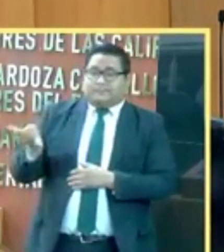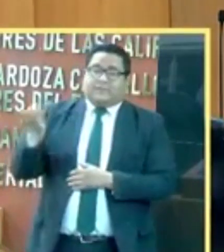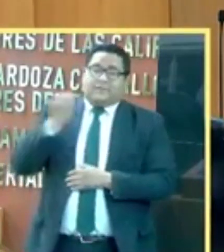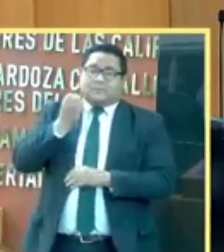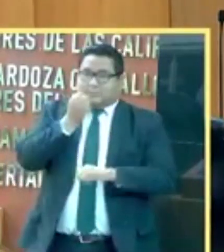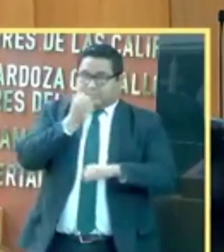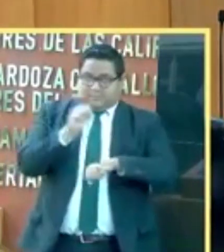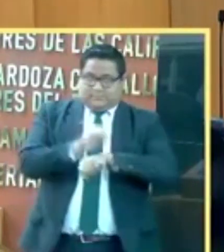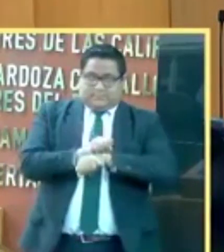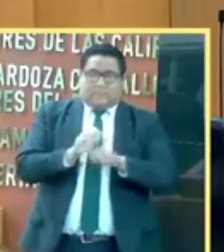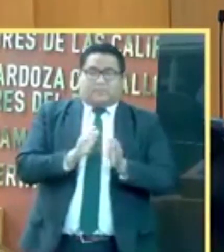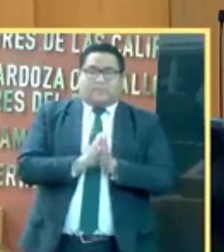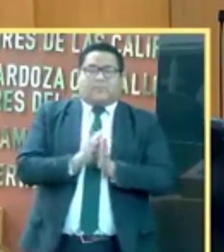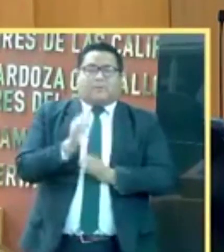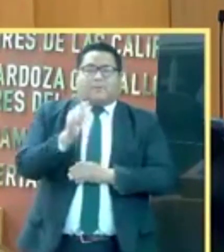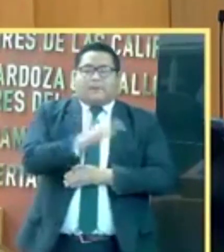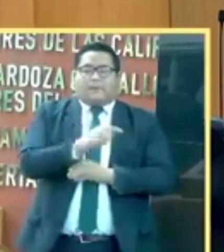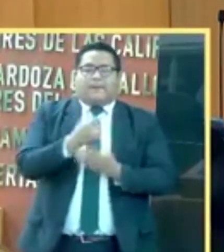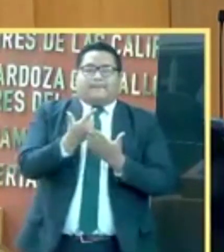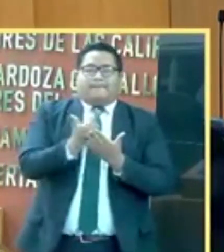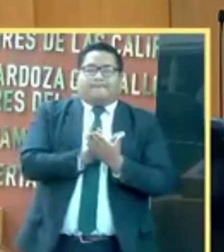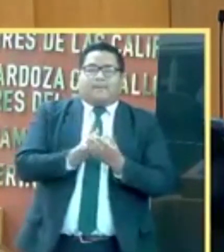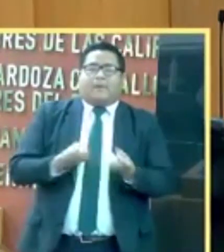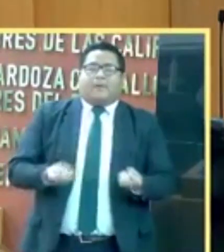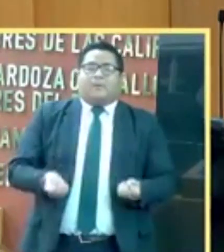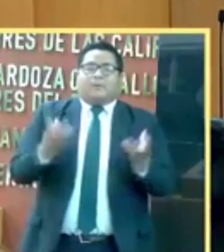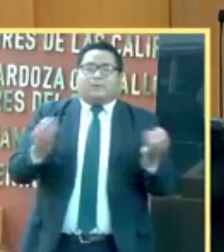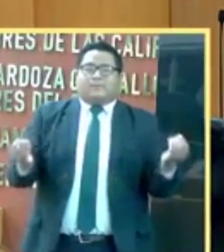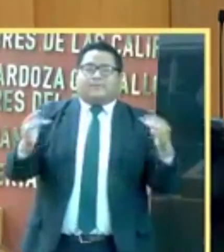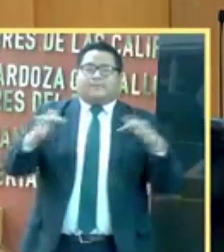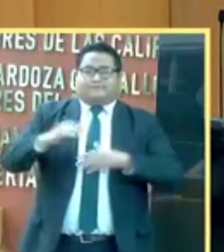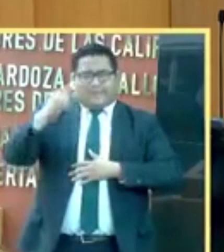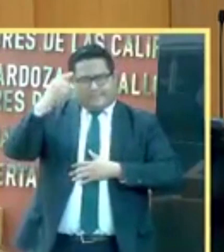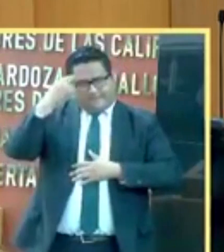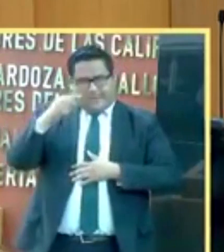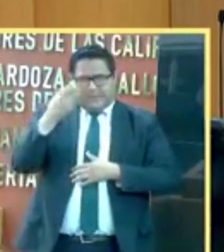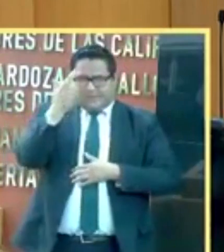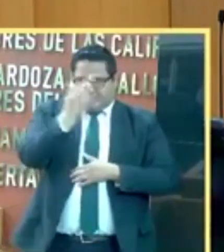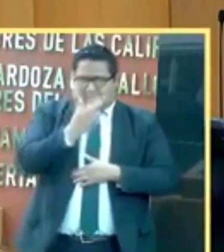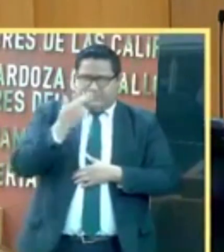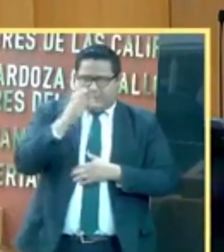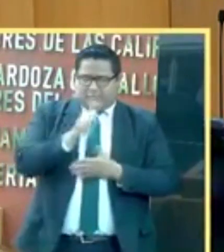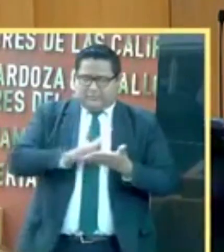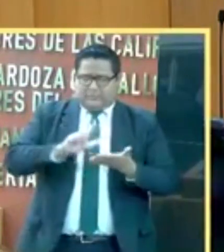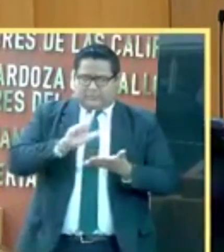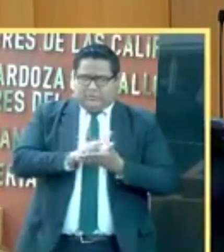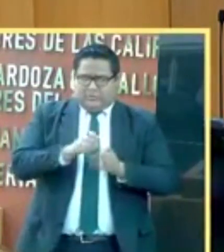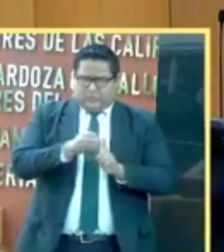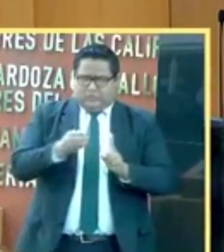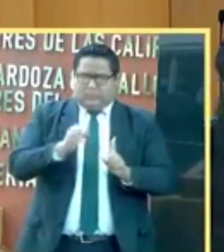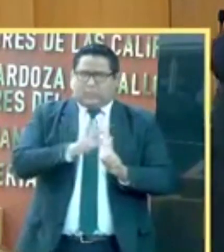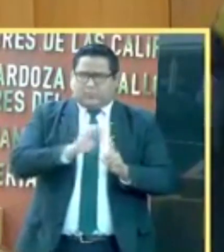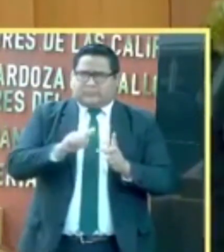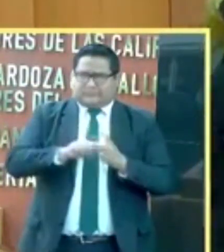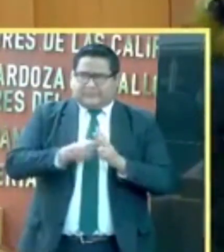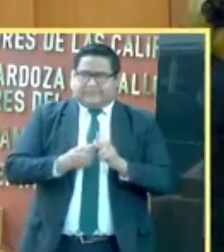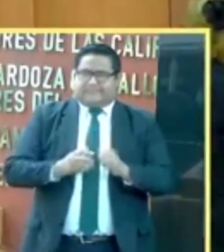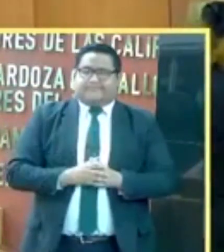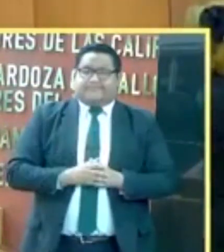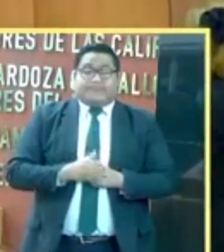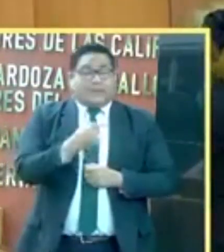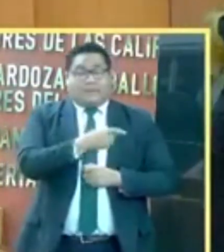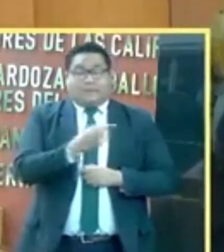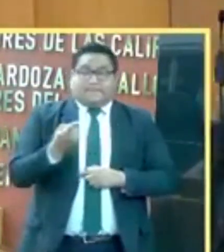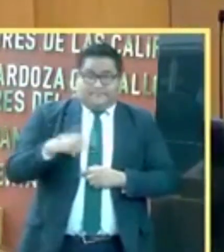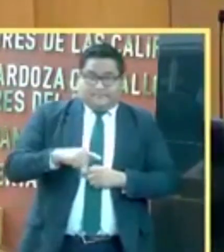marzo. Guerrero Cruz informó que ya se consideró dentro de la agenda un foro que se realizará a nivel estatal el próximo mes de marzo. La sede será